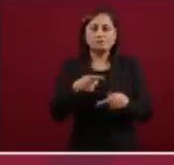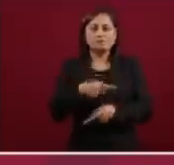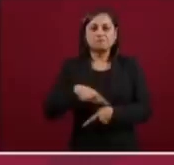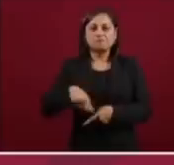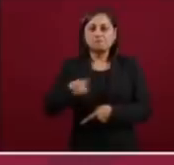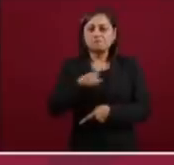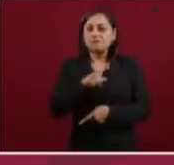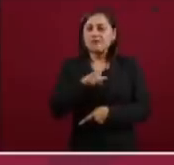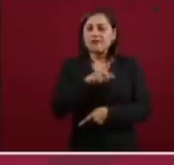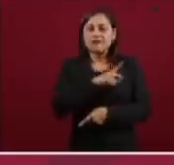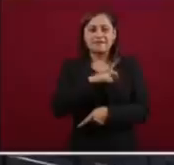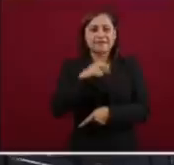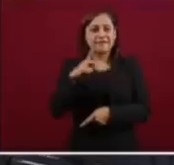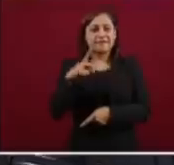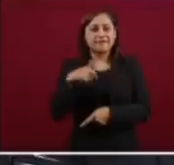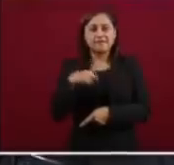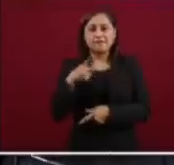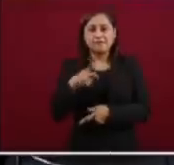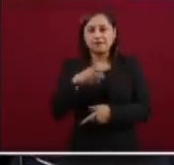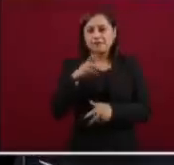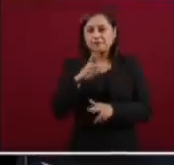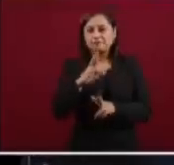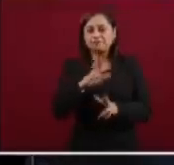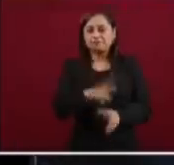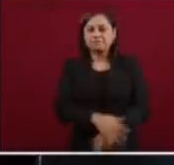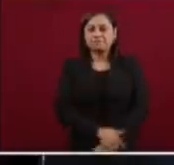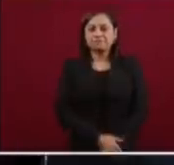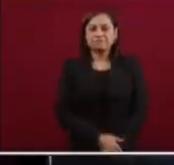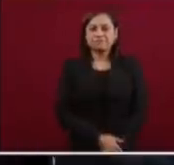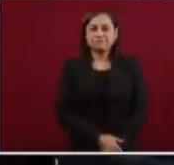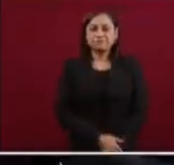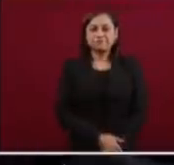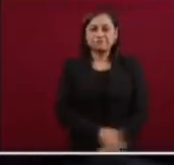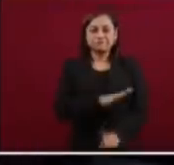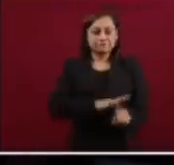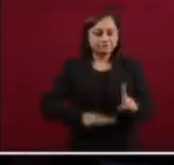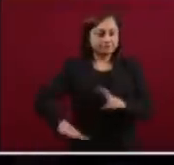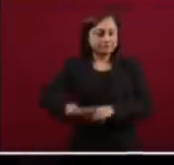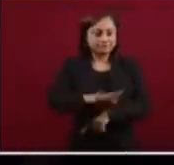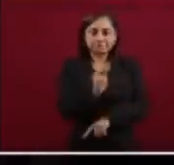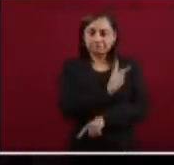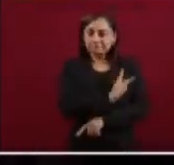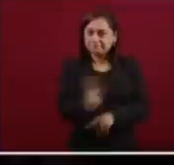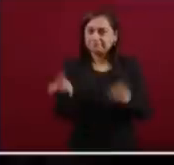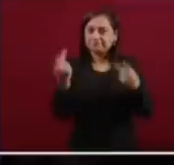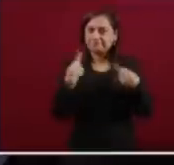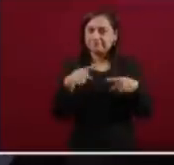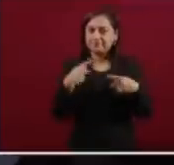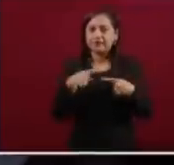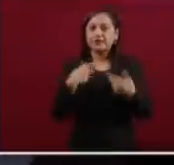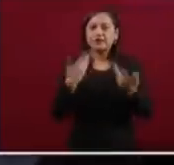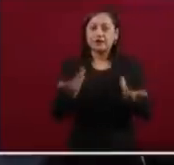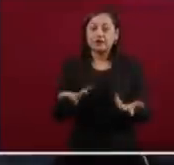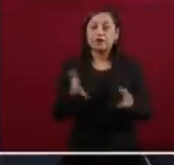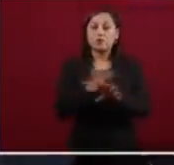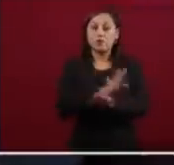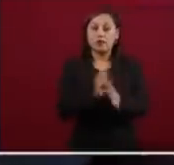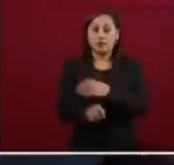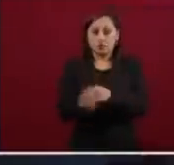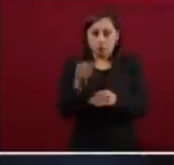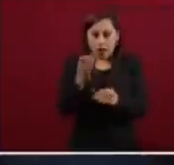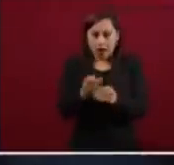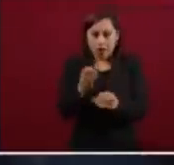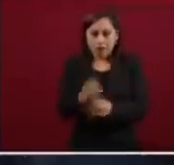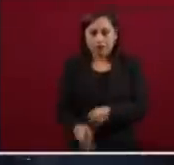el ciudadano en general y en particular en este caso a un ciudadano militante de